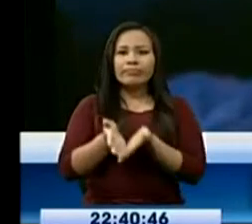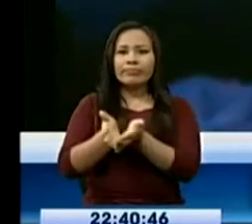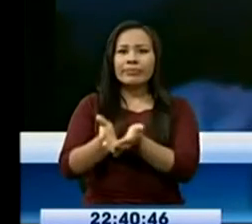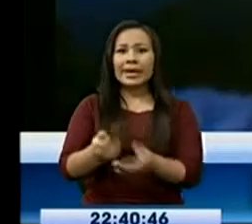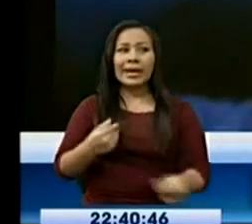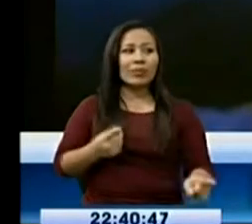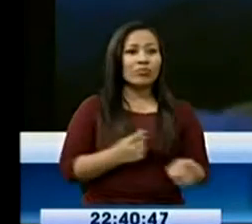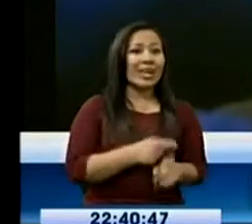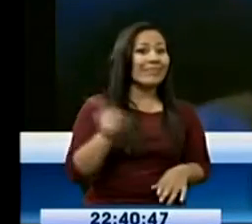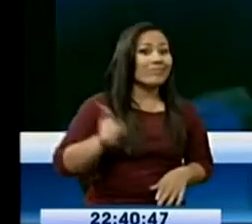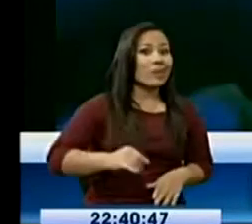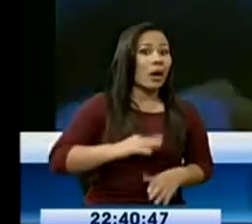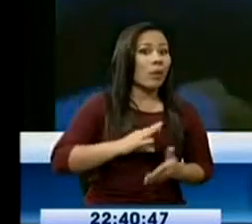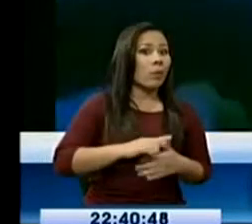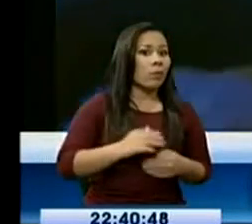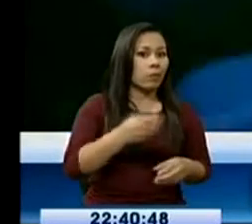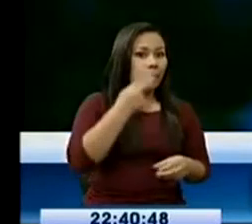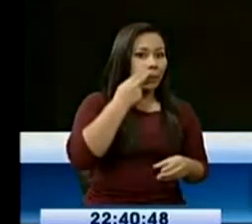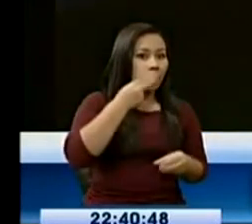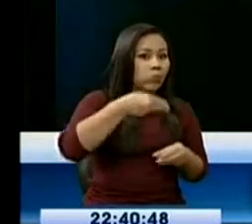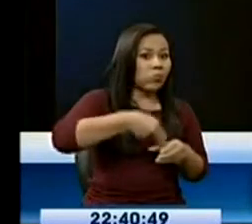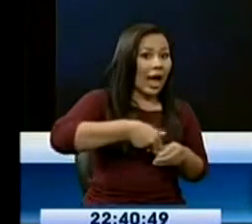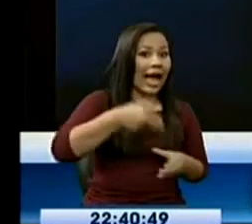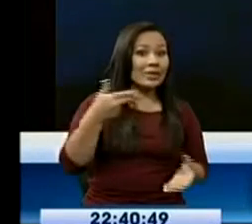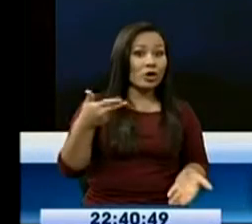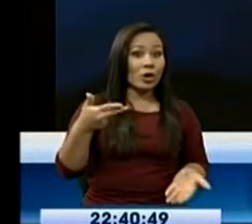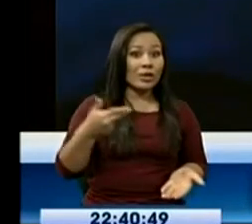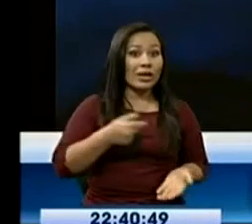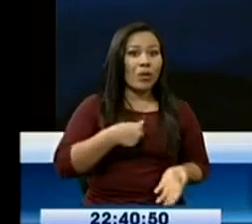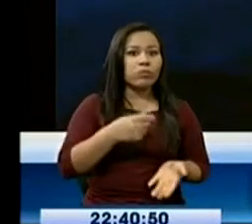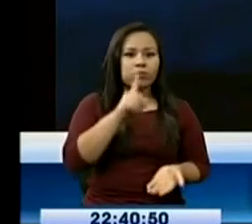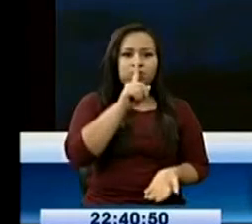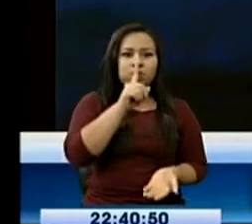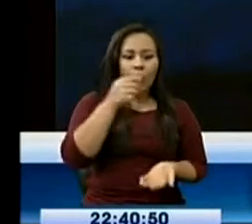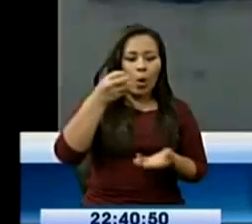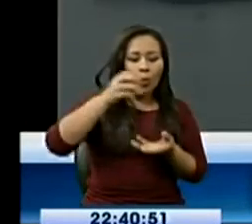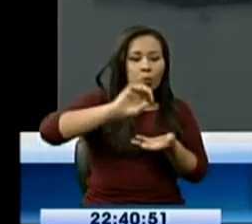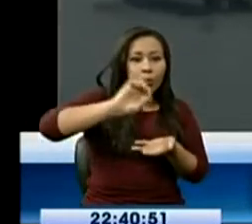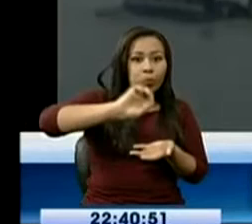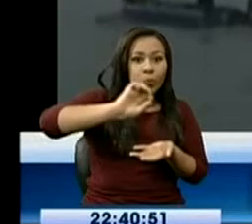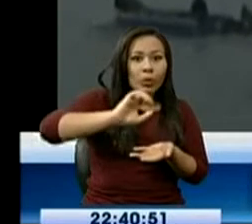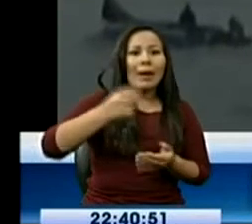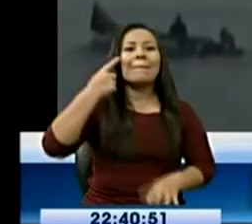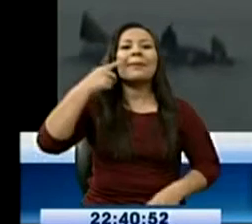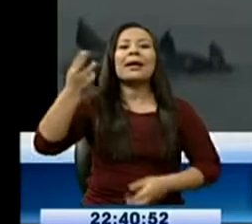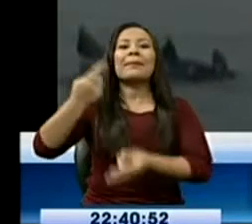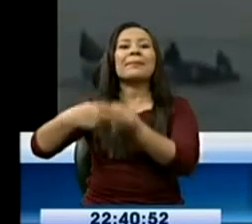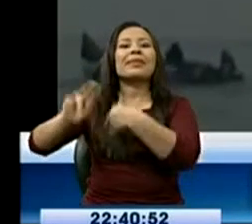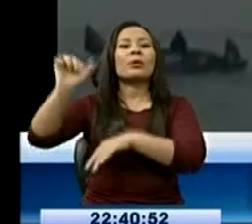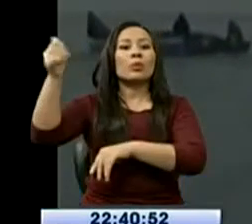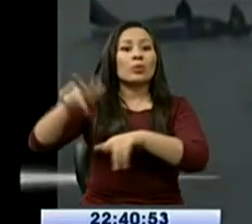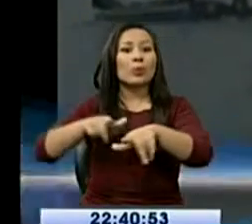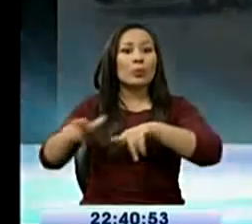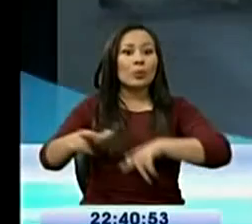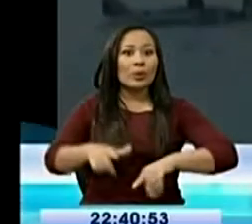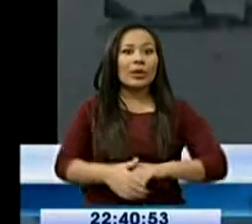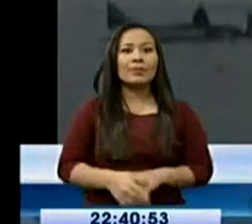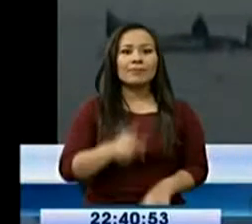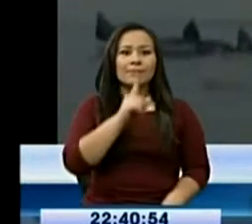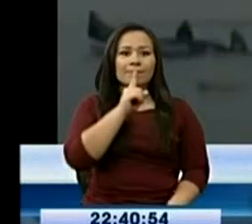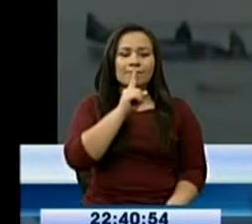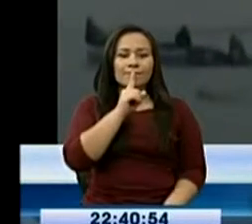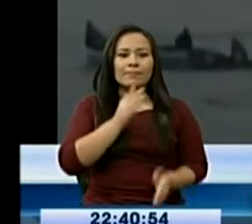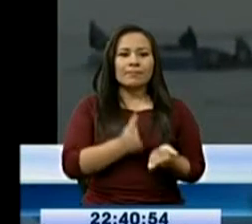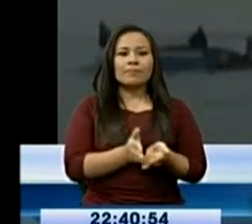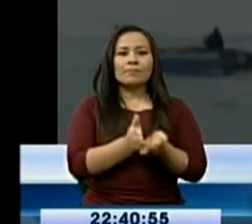15 uniformados, quienes pacientemente aguardaban que la embarcación pase por la zona. El blanco apareció en medio de la oscuridad, inmediatamente